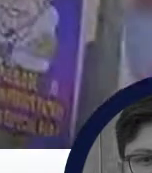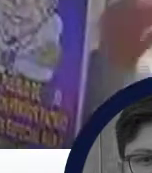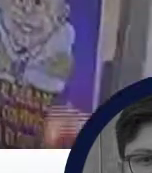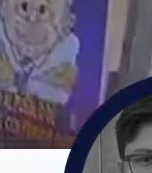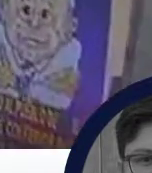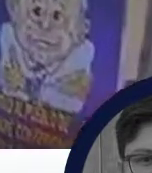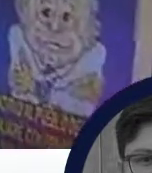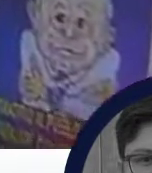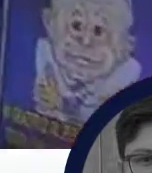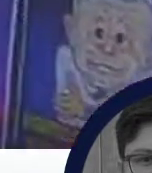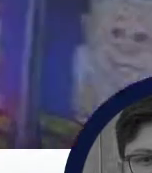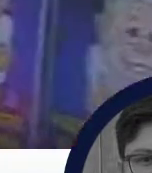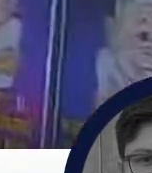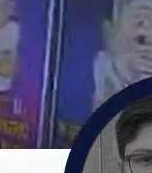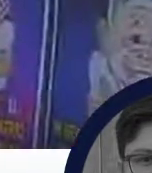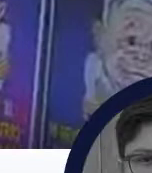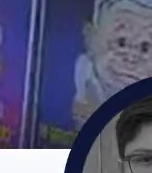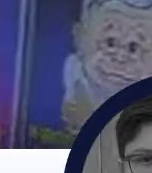de lo presentado?